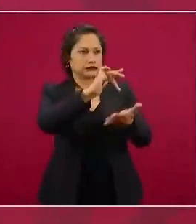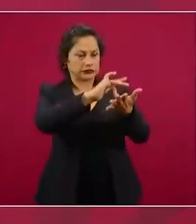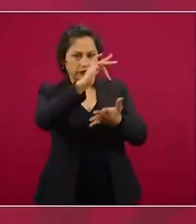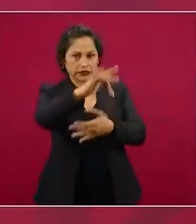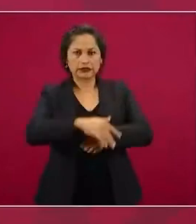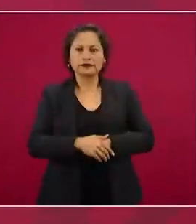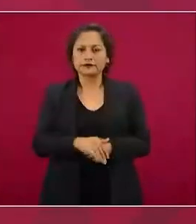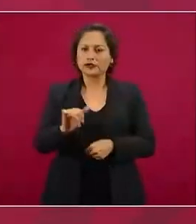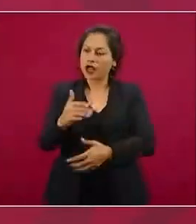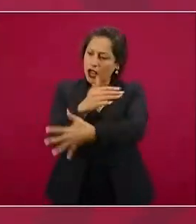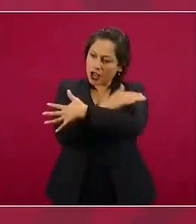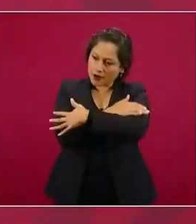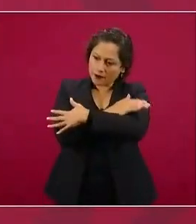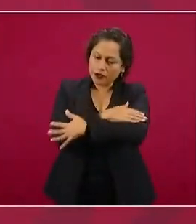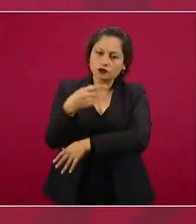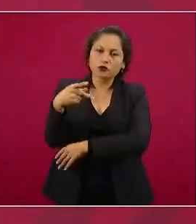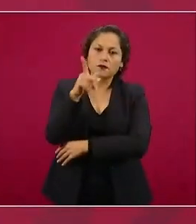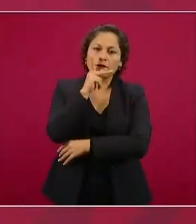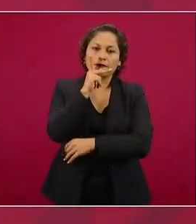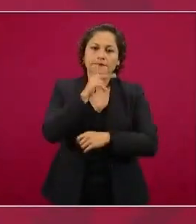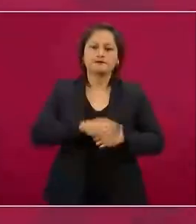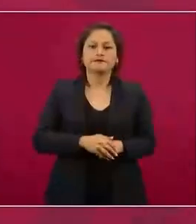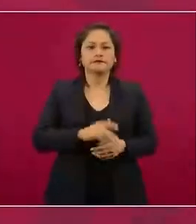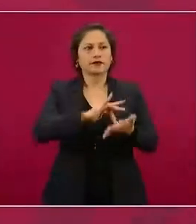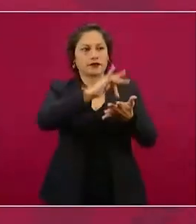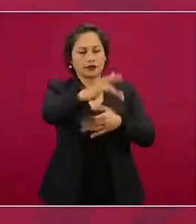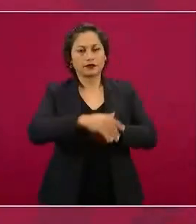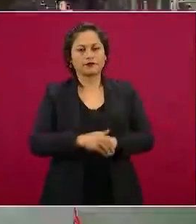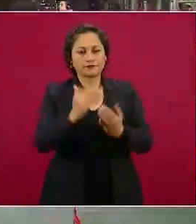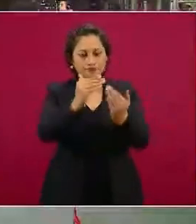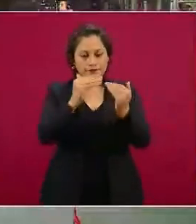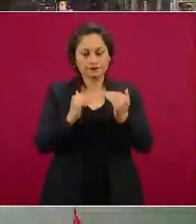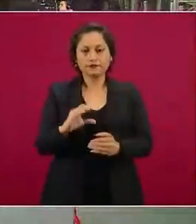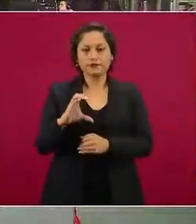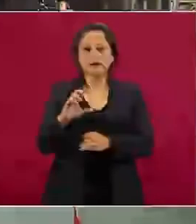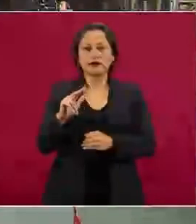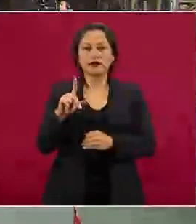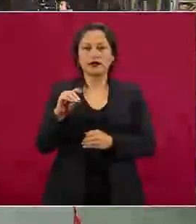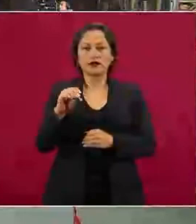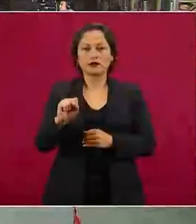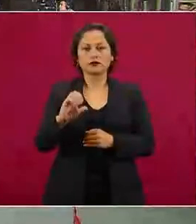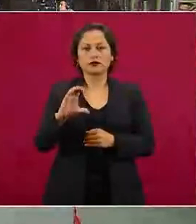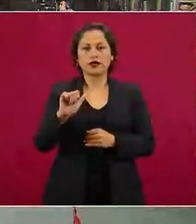abrazo a tu papá. Gracias. Sí. Carlos Calzada.